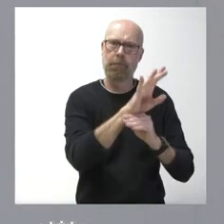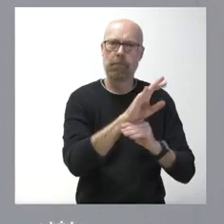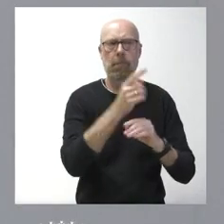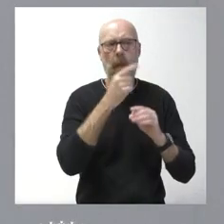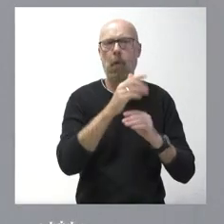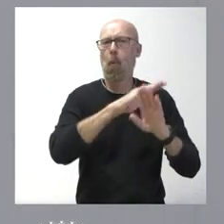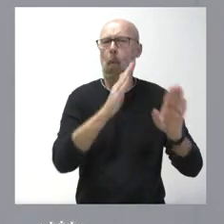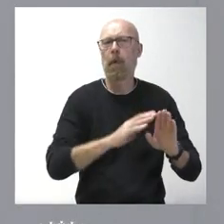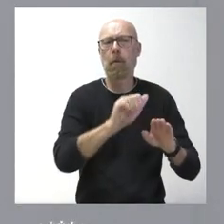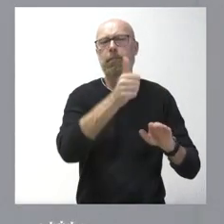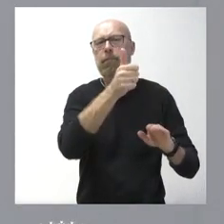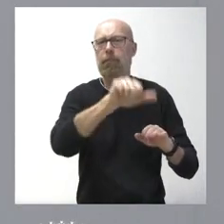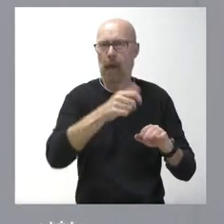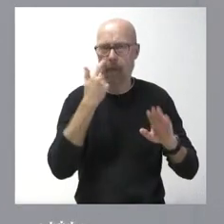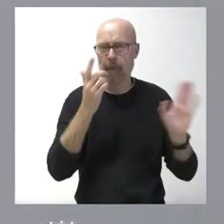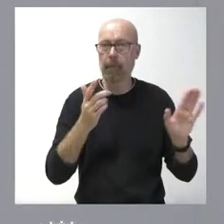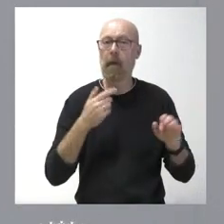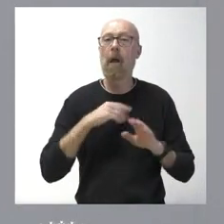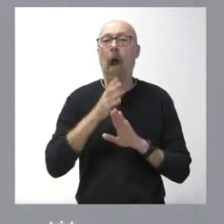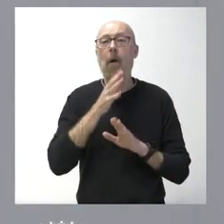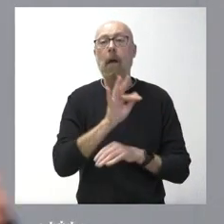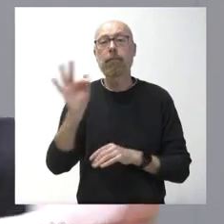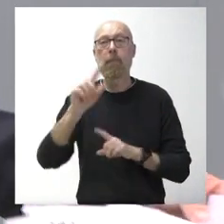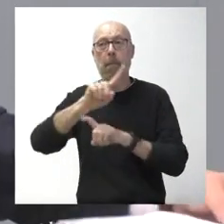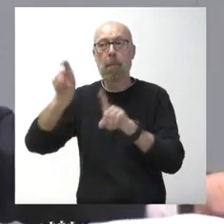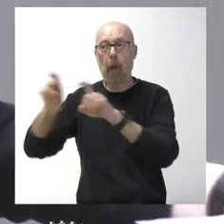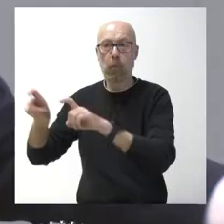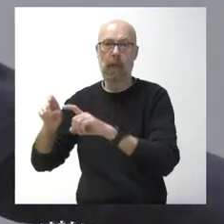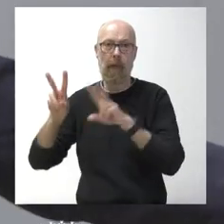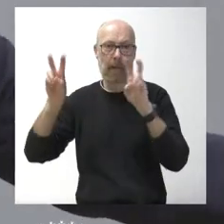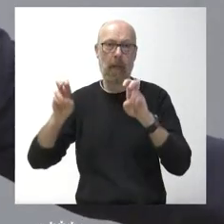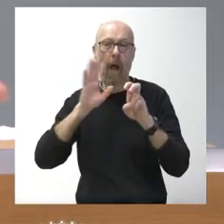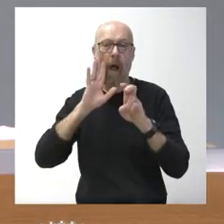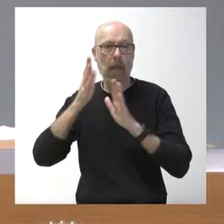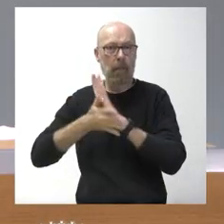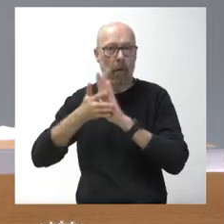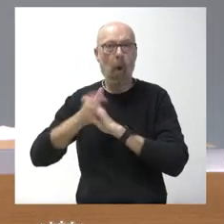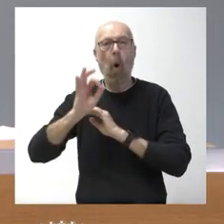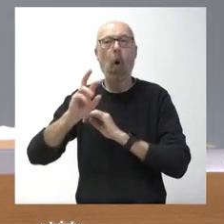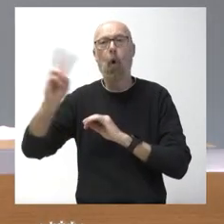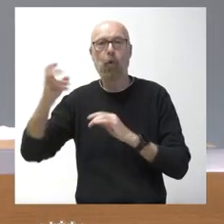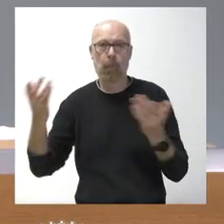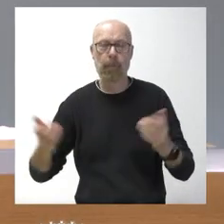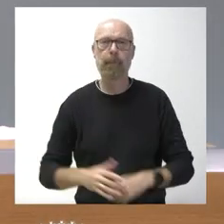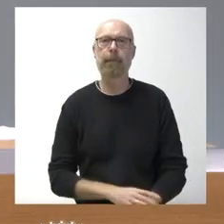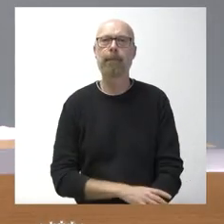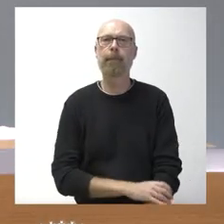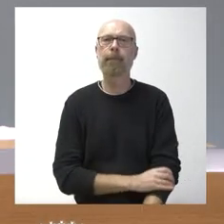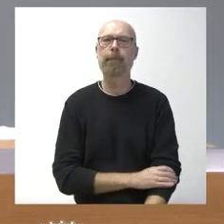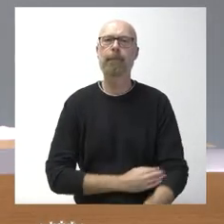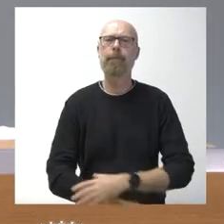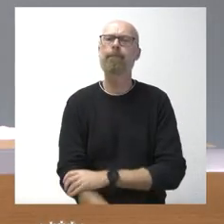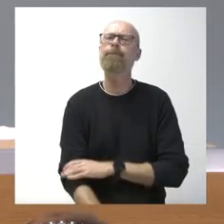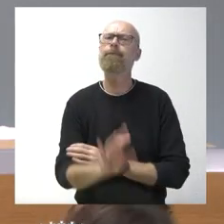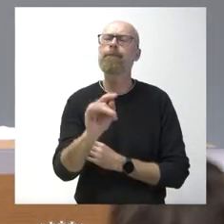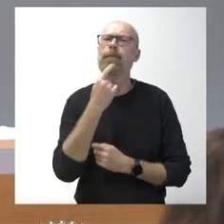palabra para cualquier pregunta que esten oportuno realizar sobre este asuntos sobre cualquier otro de Suite su interés sí valoración positiva dice